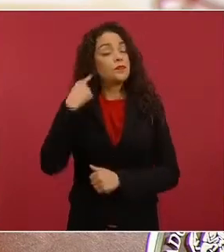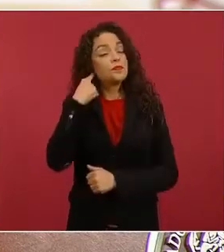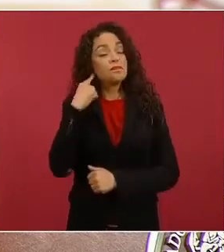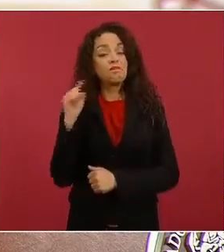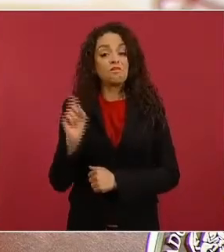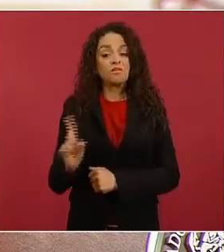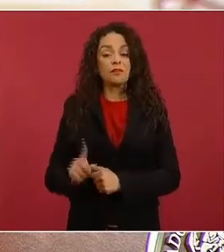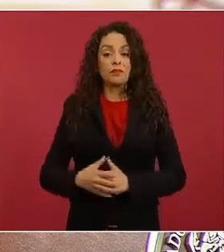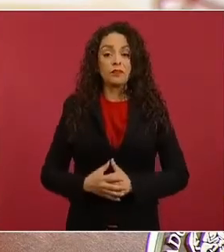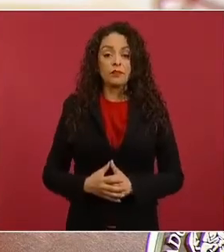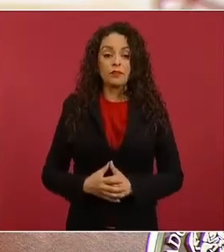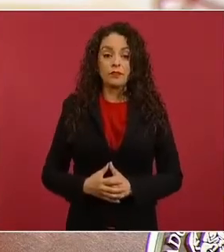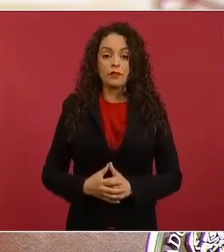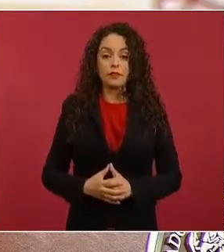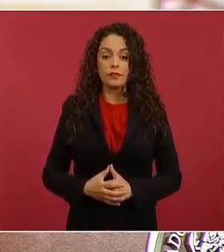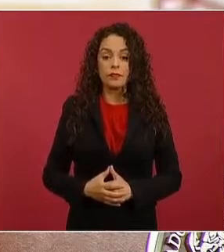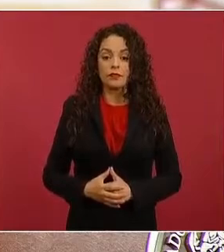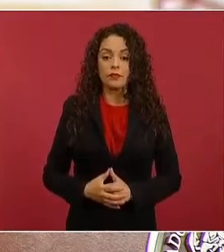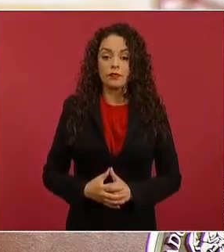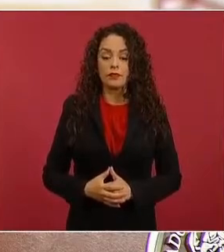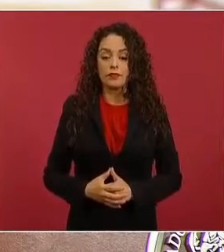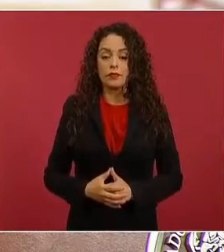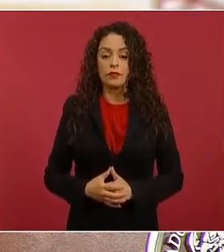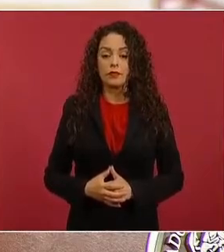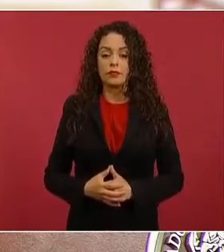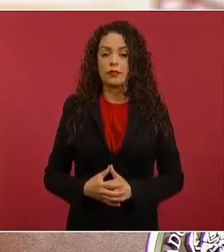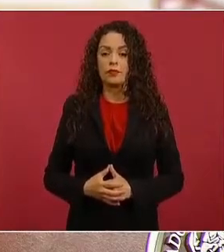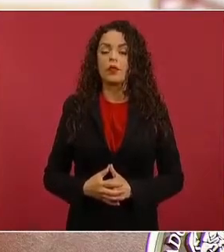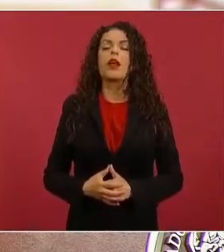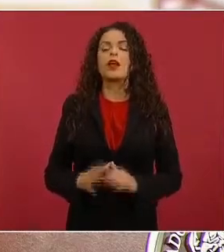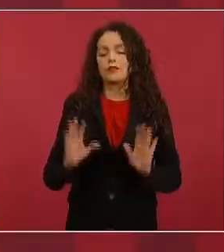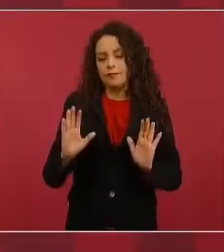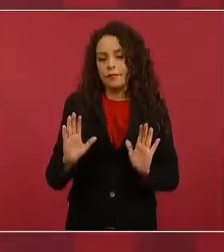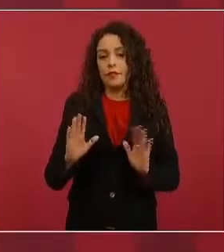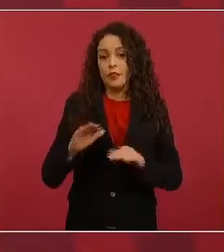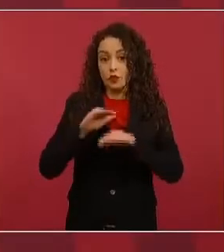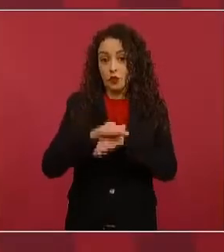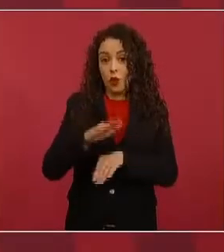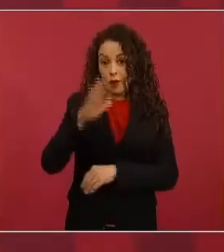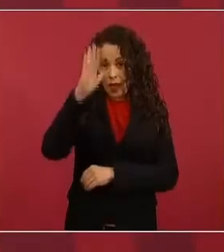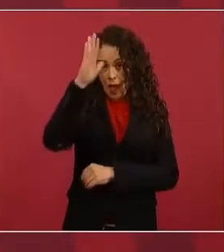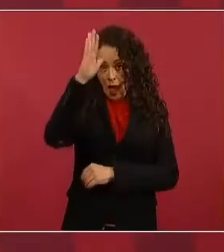No, sí se habló del tratado porque